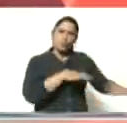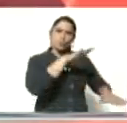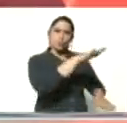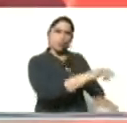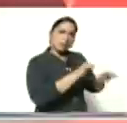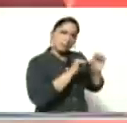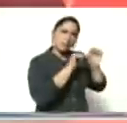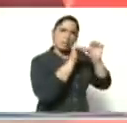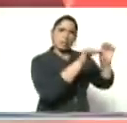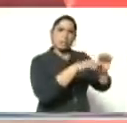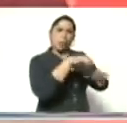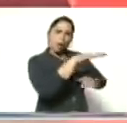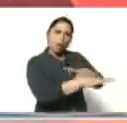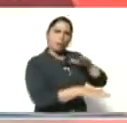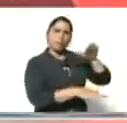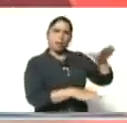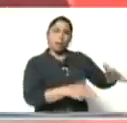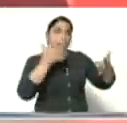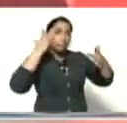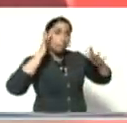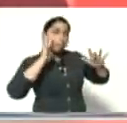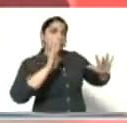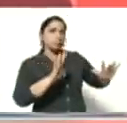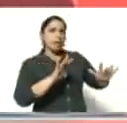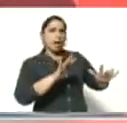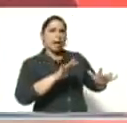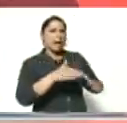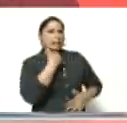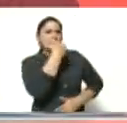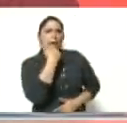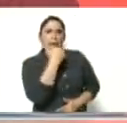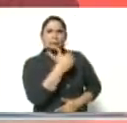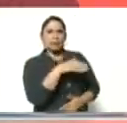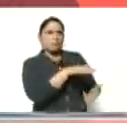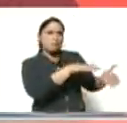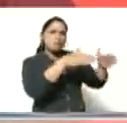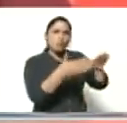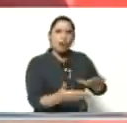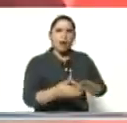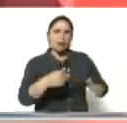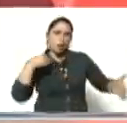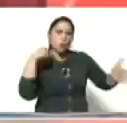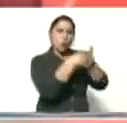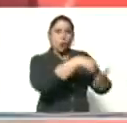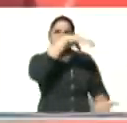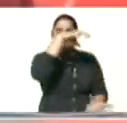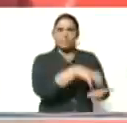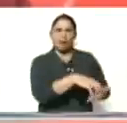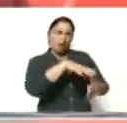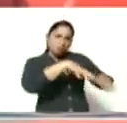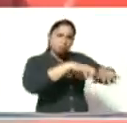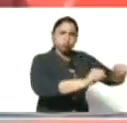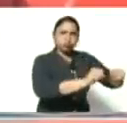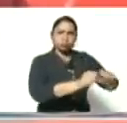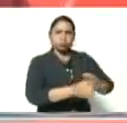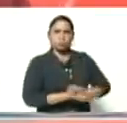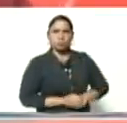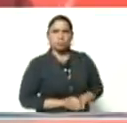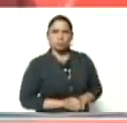Seguimos adelante. Han intentado magnicidios, han intentado golpes de Estado,